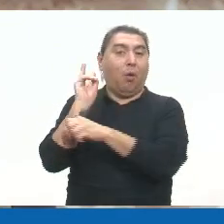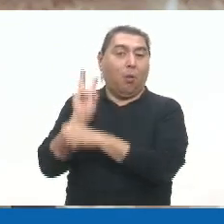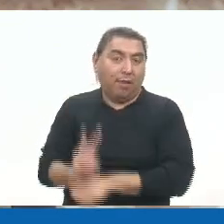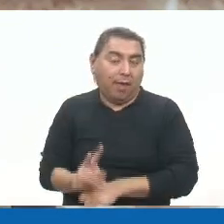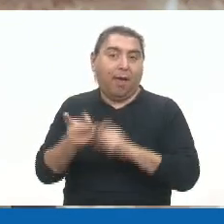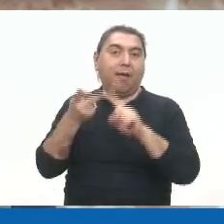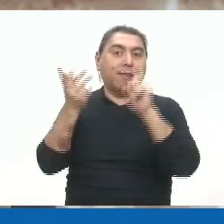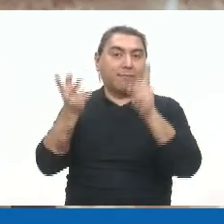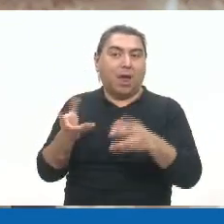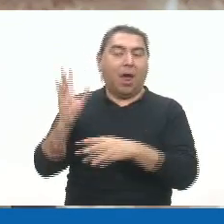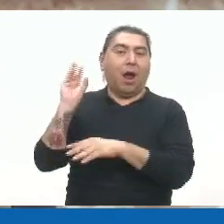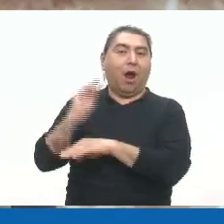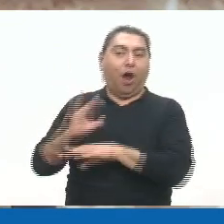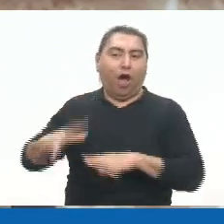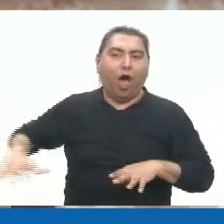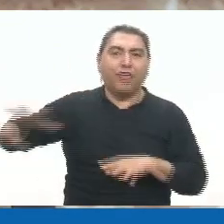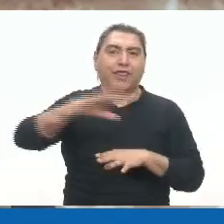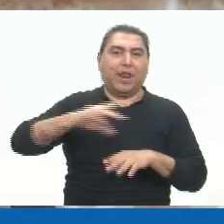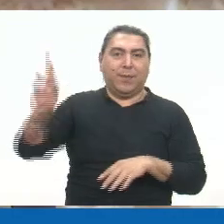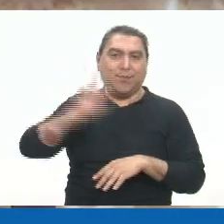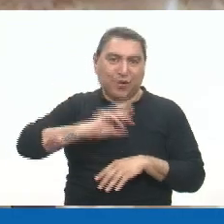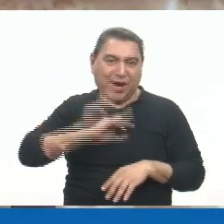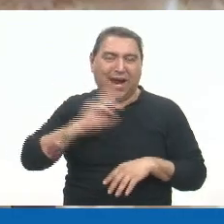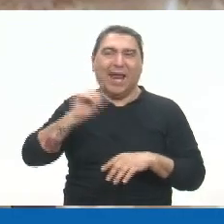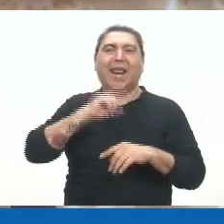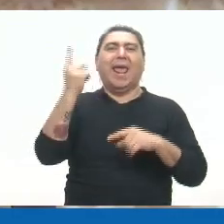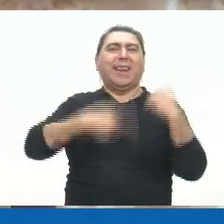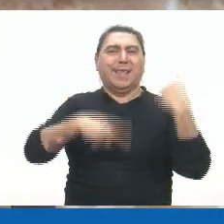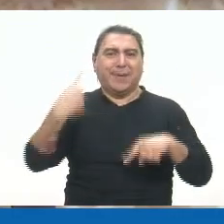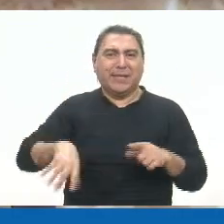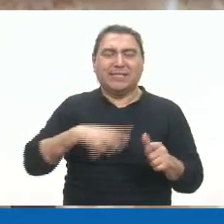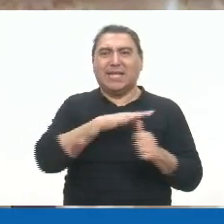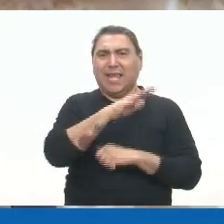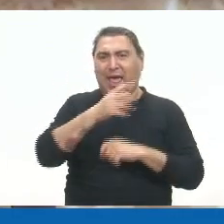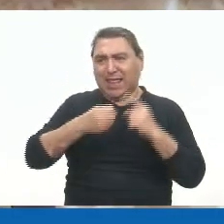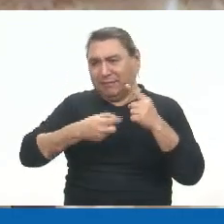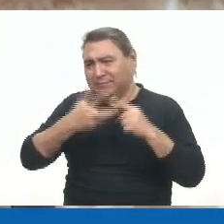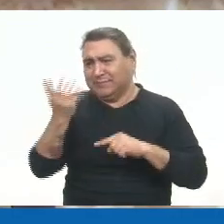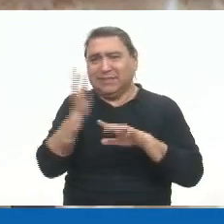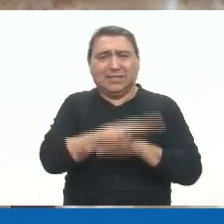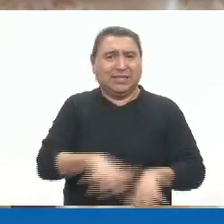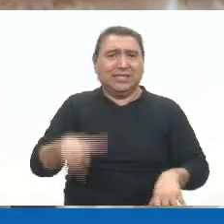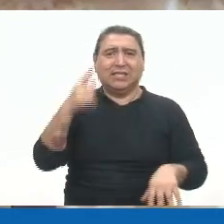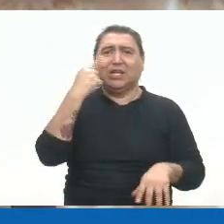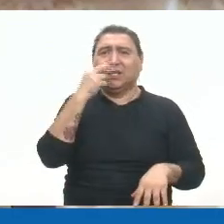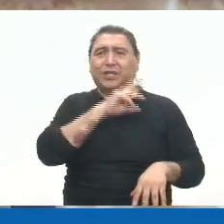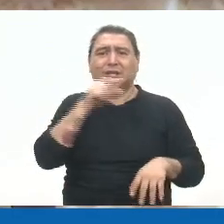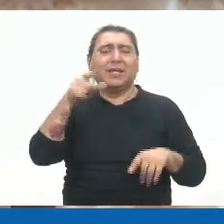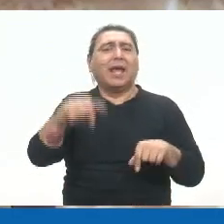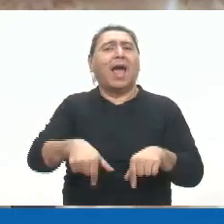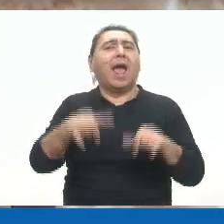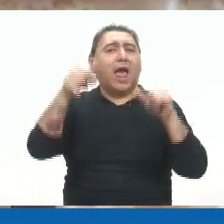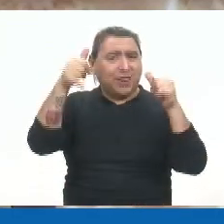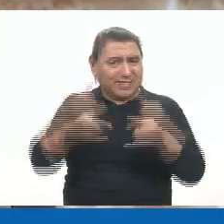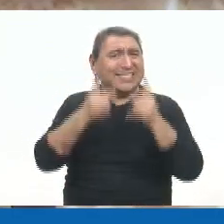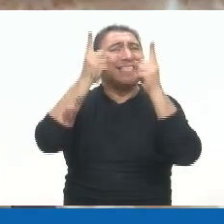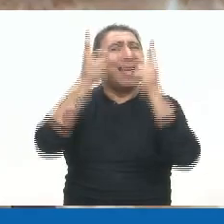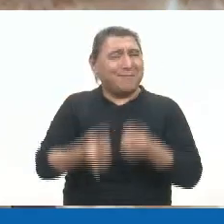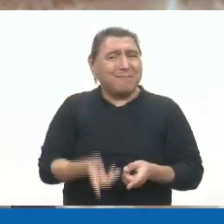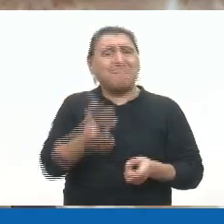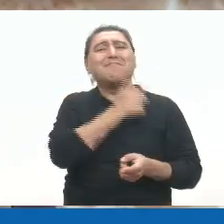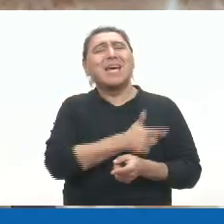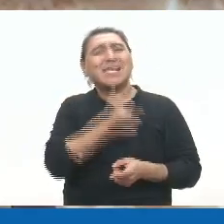a contener a las mujeres a las diversidades a los niños niñas y adolescentes Parece